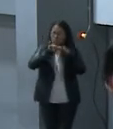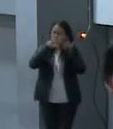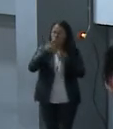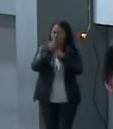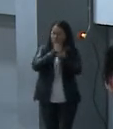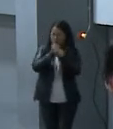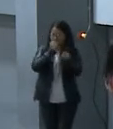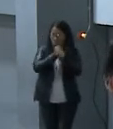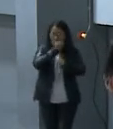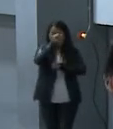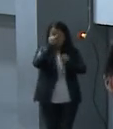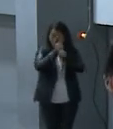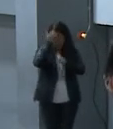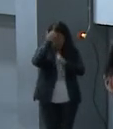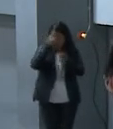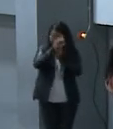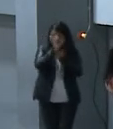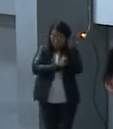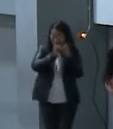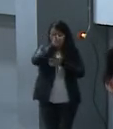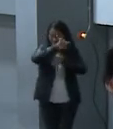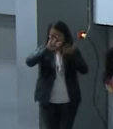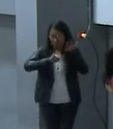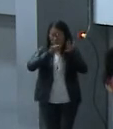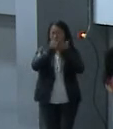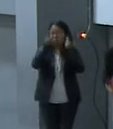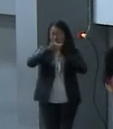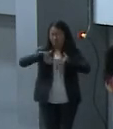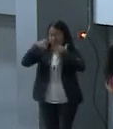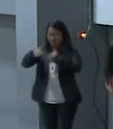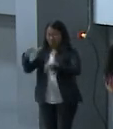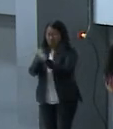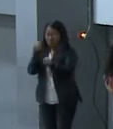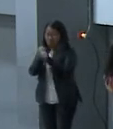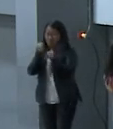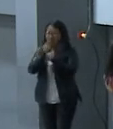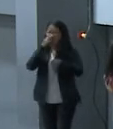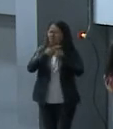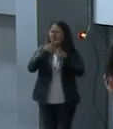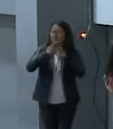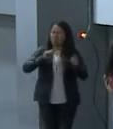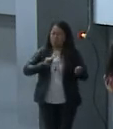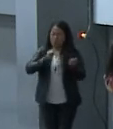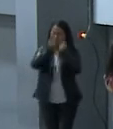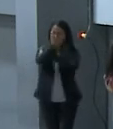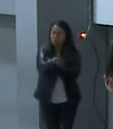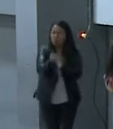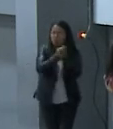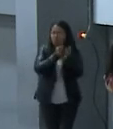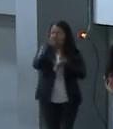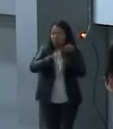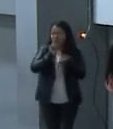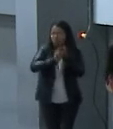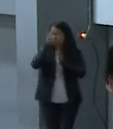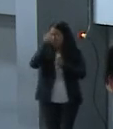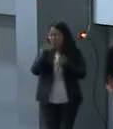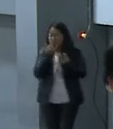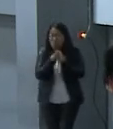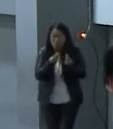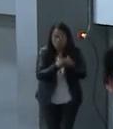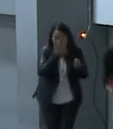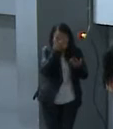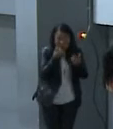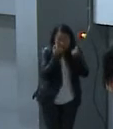estos 5 puntos y el primero es formalización laboral. Se llama transitoria y gradual precisamente, compañeros y compañeras, porque entendemos que